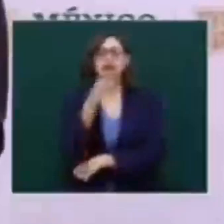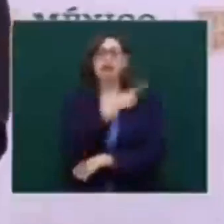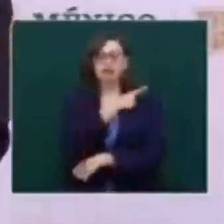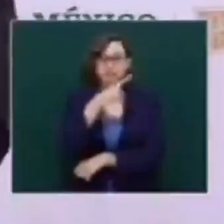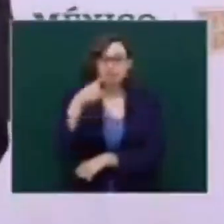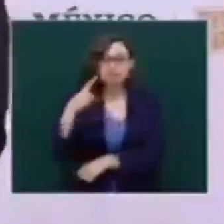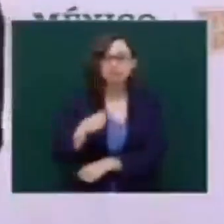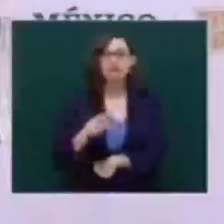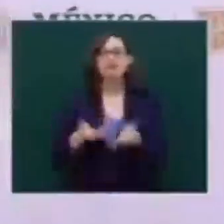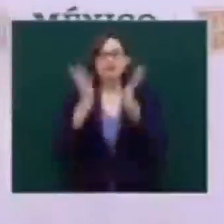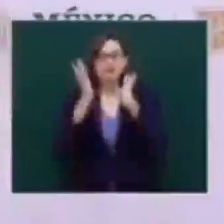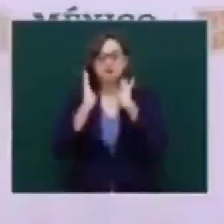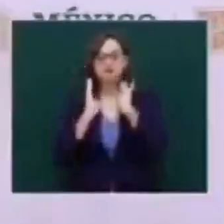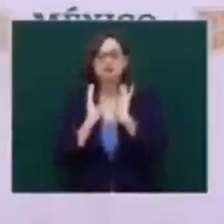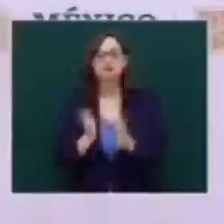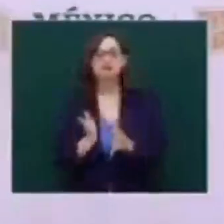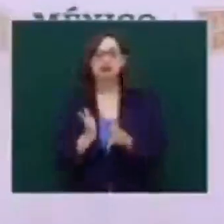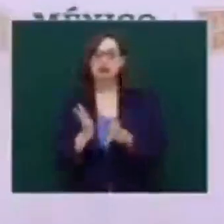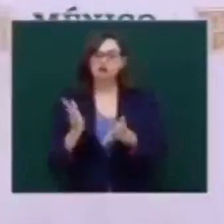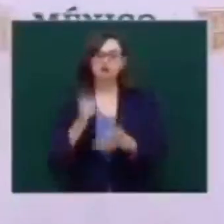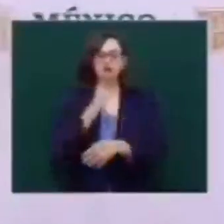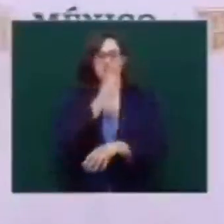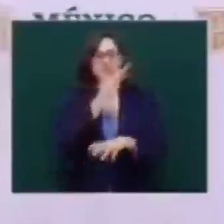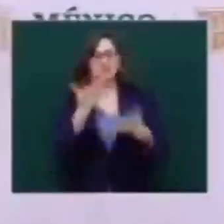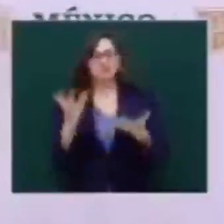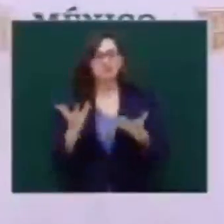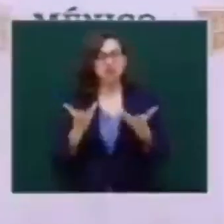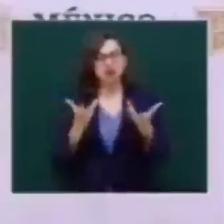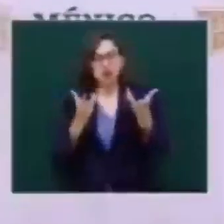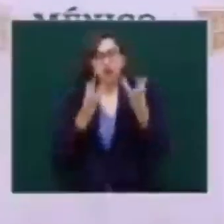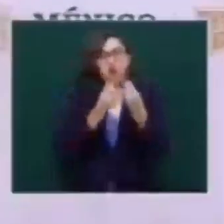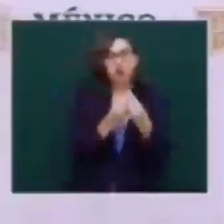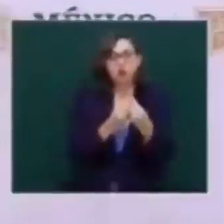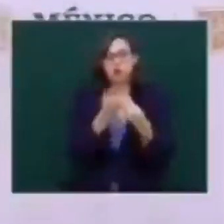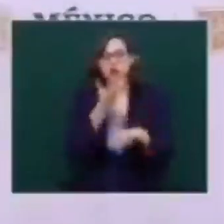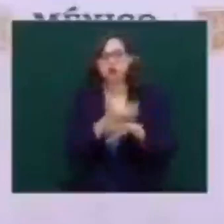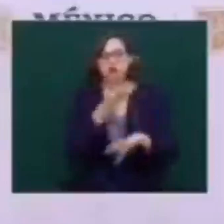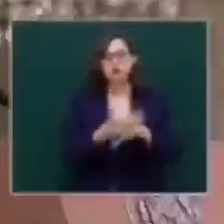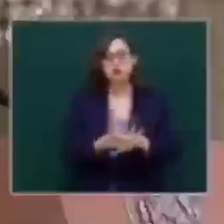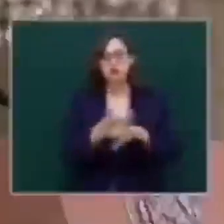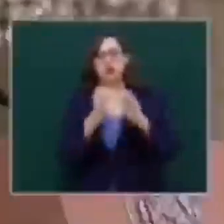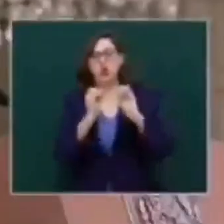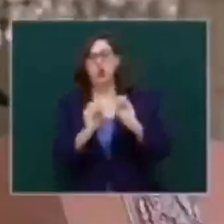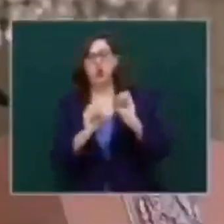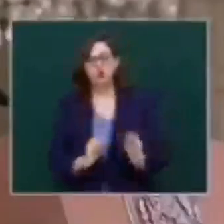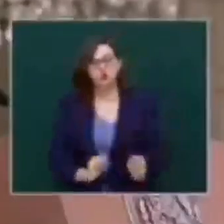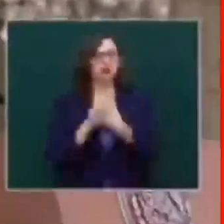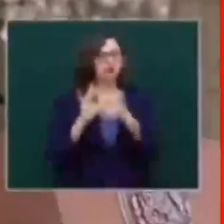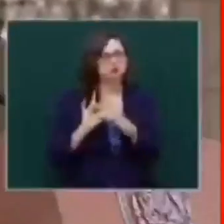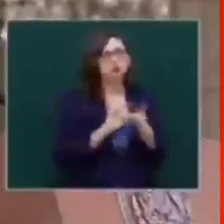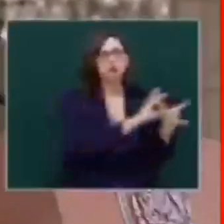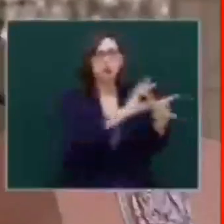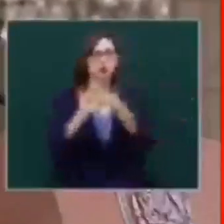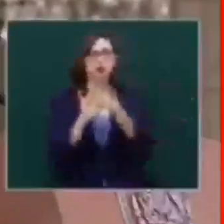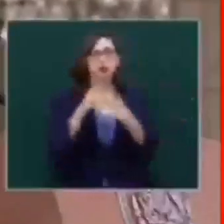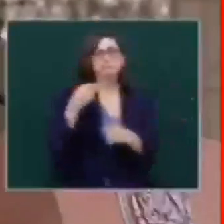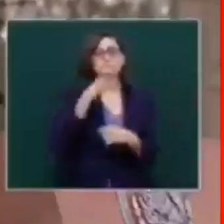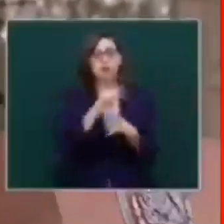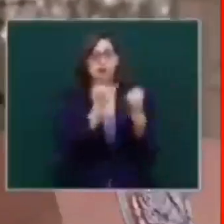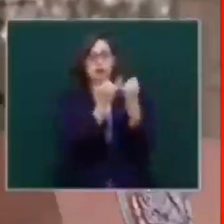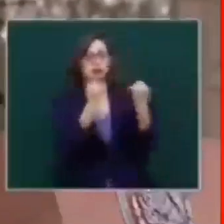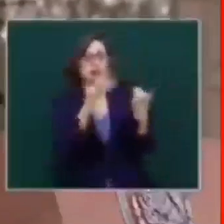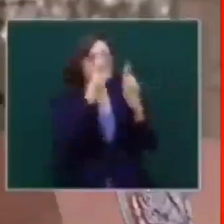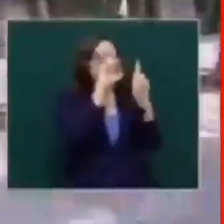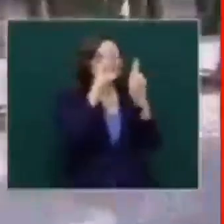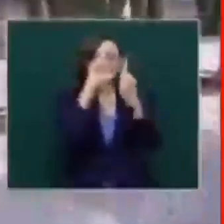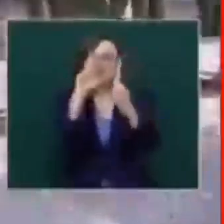la disyuntiva de integrarnos a Estados Unidos o de oponernos en forma defensiva. Obviamente no es poca cosa